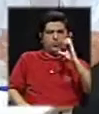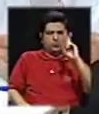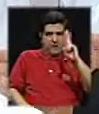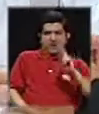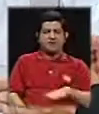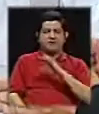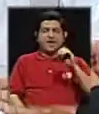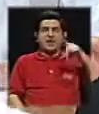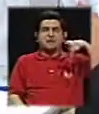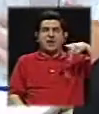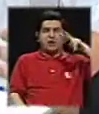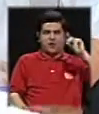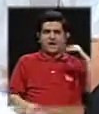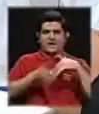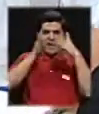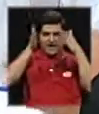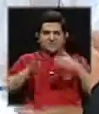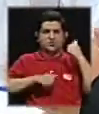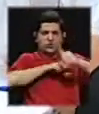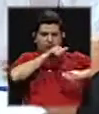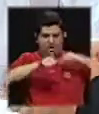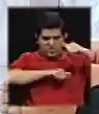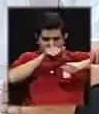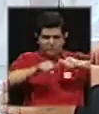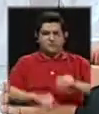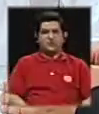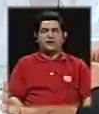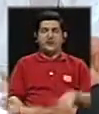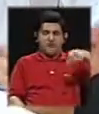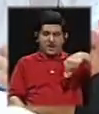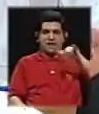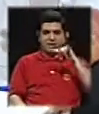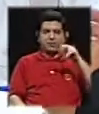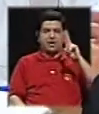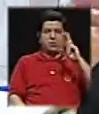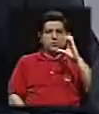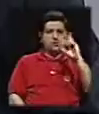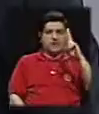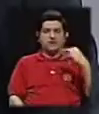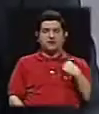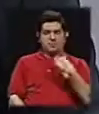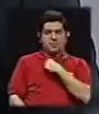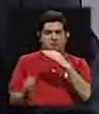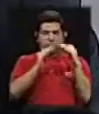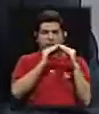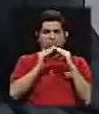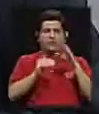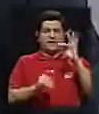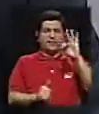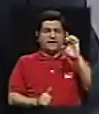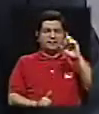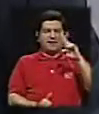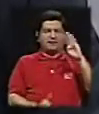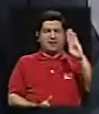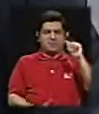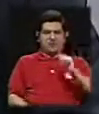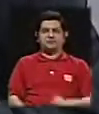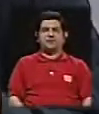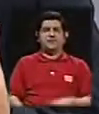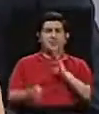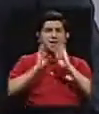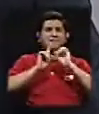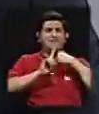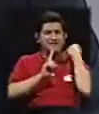Rica, y Paolo Nájera, estudiante de antropología de la UCR y también miembro de la comunidad Térrava. Conversamos acerca de